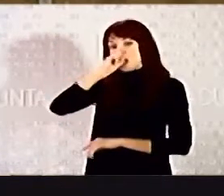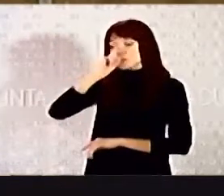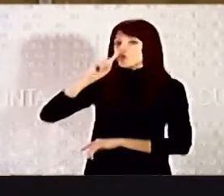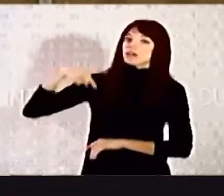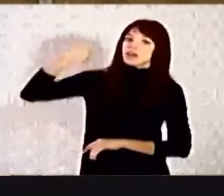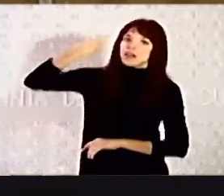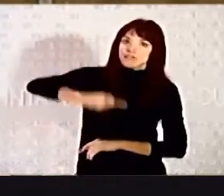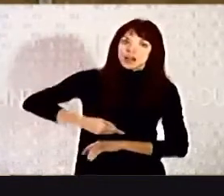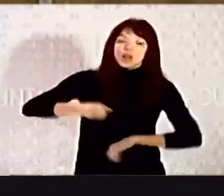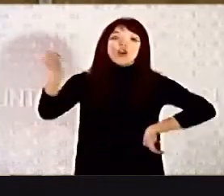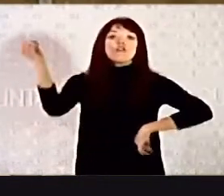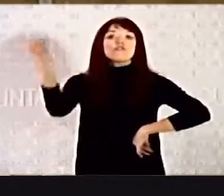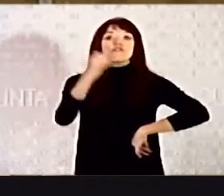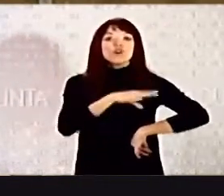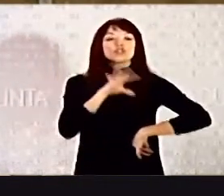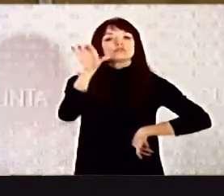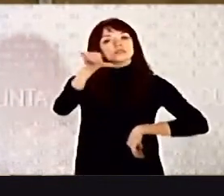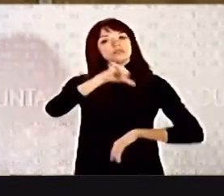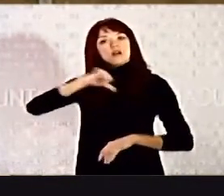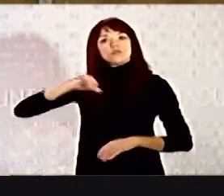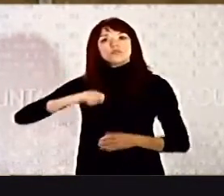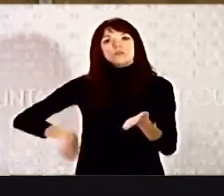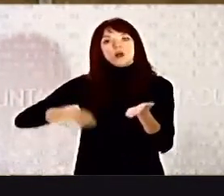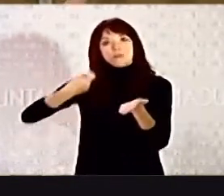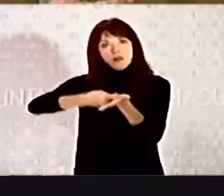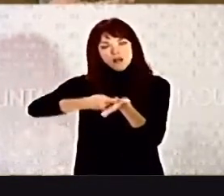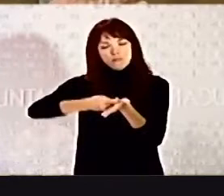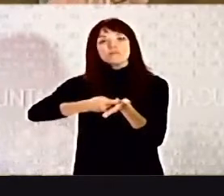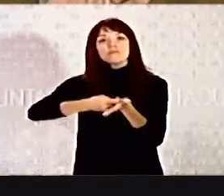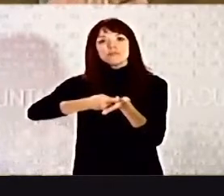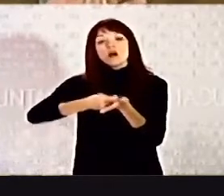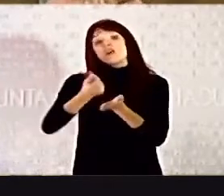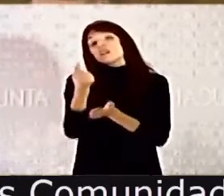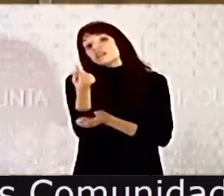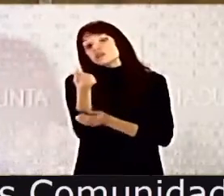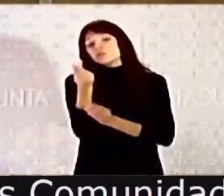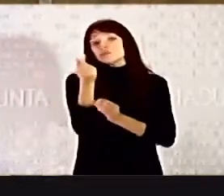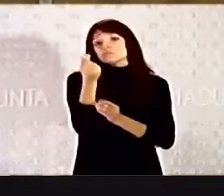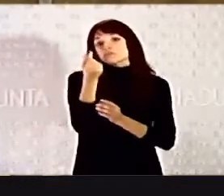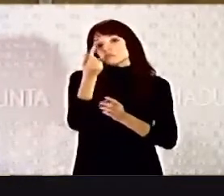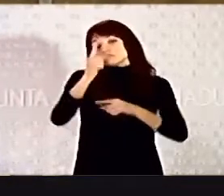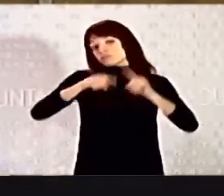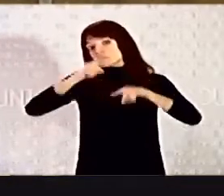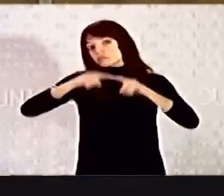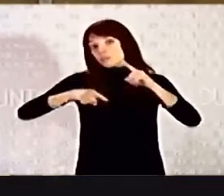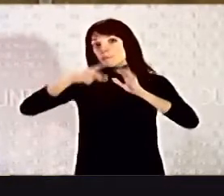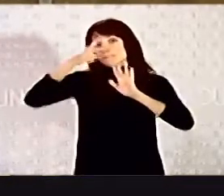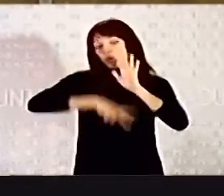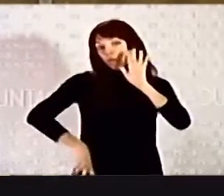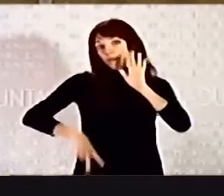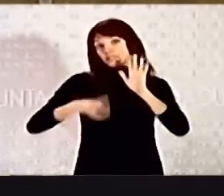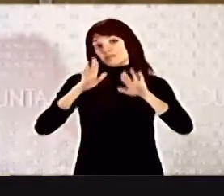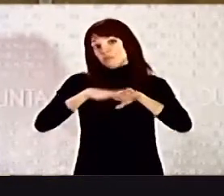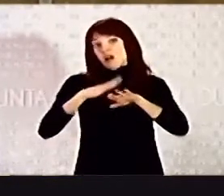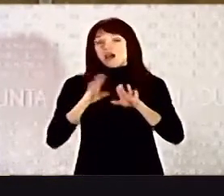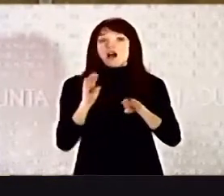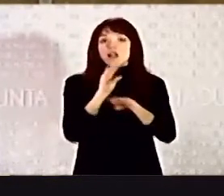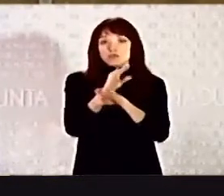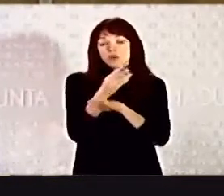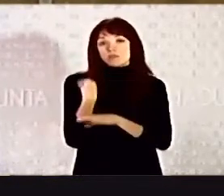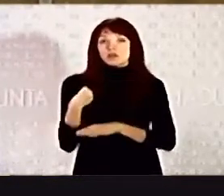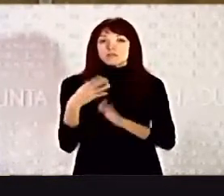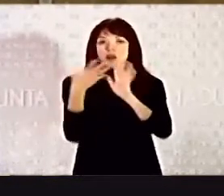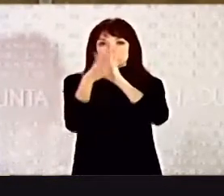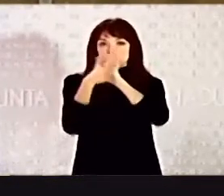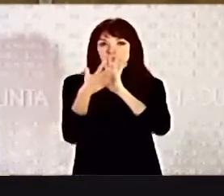CA Comunidad Autónoma. Las cuantías y las bases que regulan este tipo de ayudas